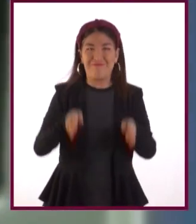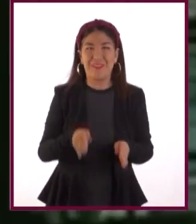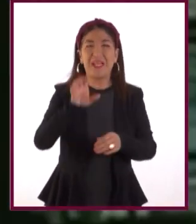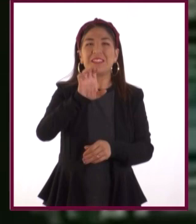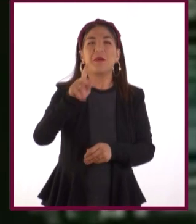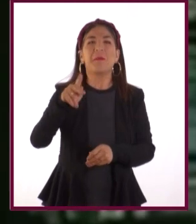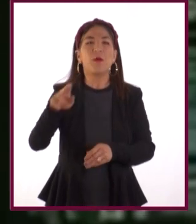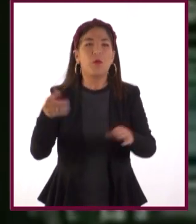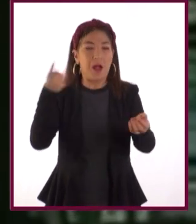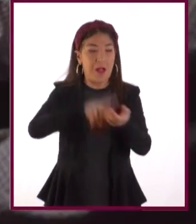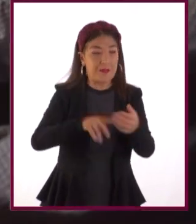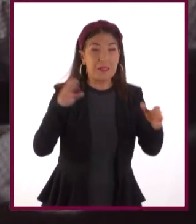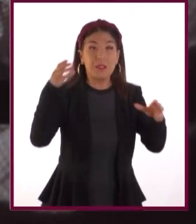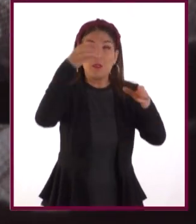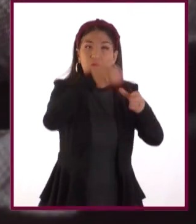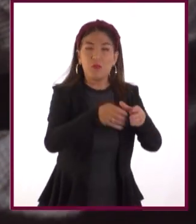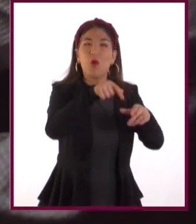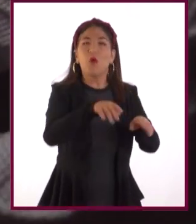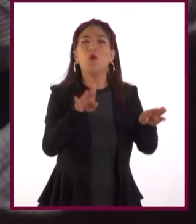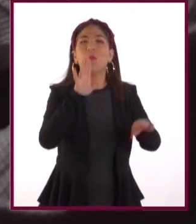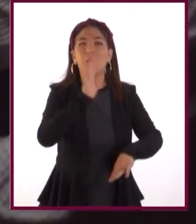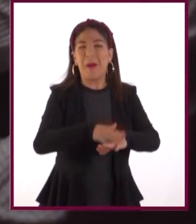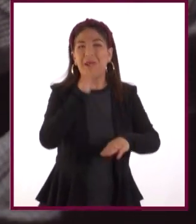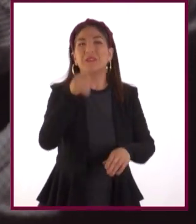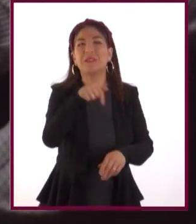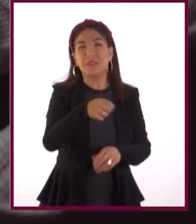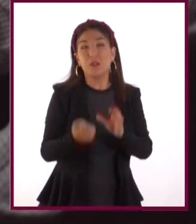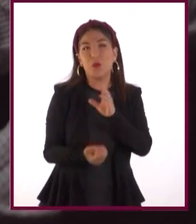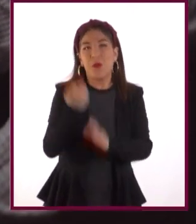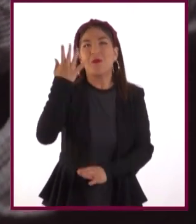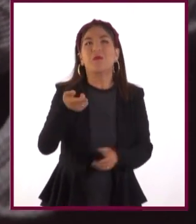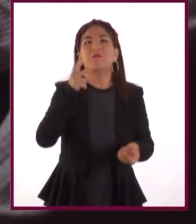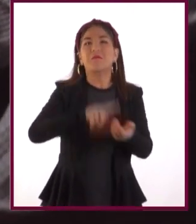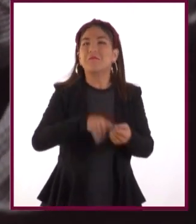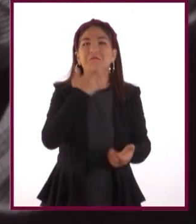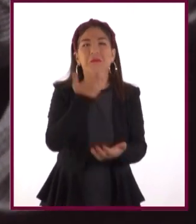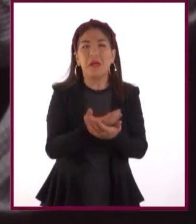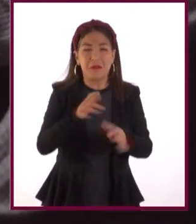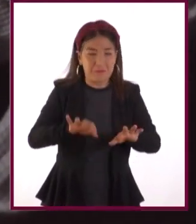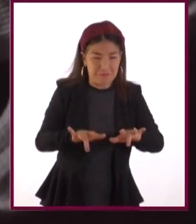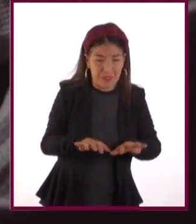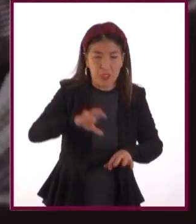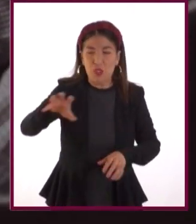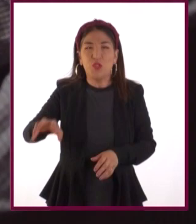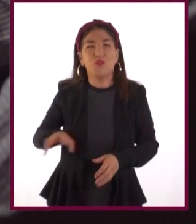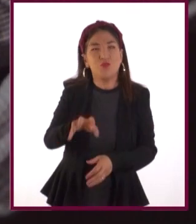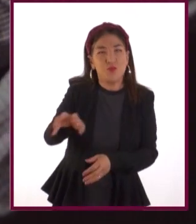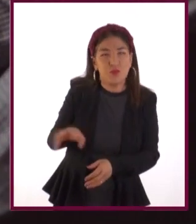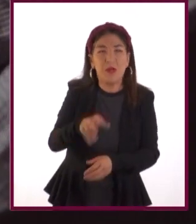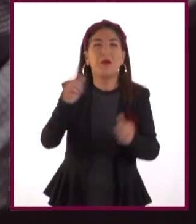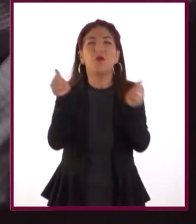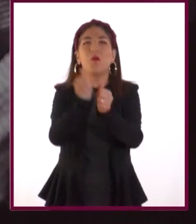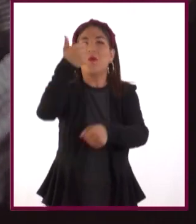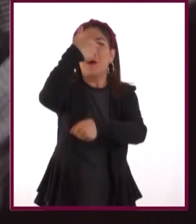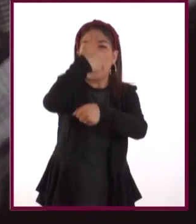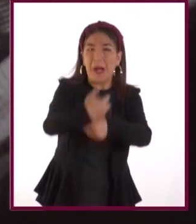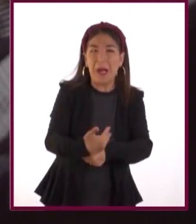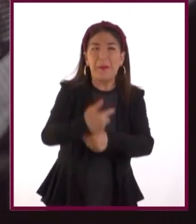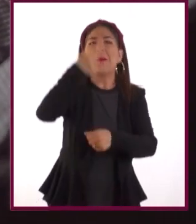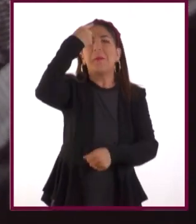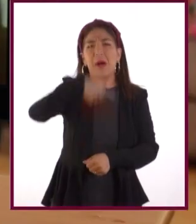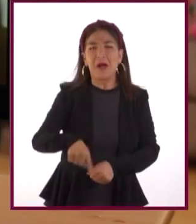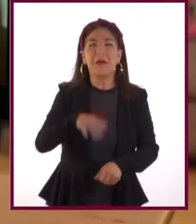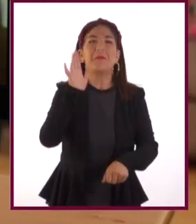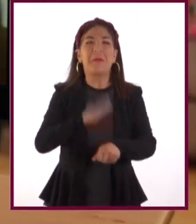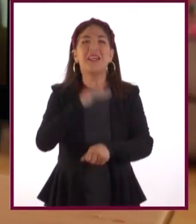ser ejecutados. Y además, o sea, las computadoras tienen ahora dispositivos de entrada como el teclado, el mouse o la